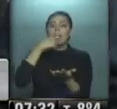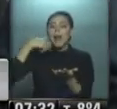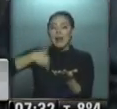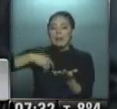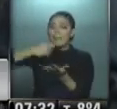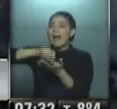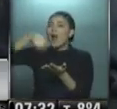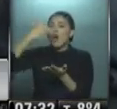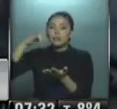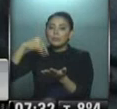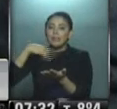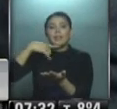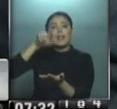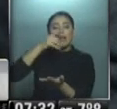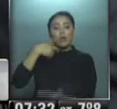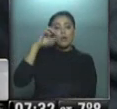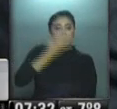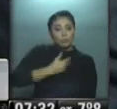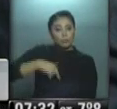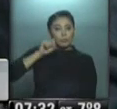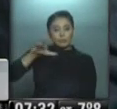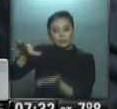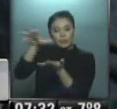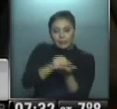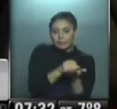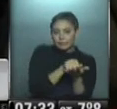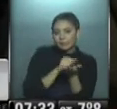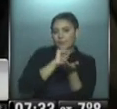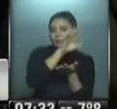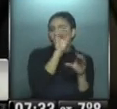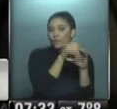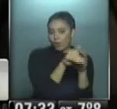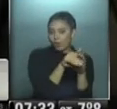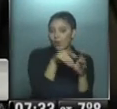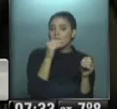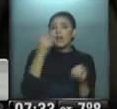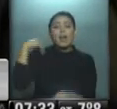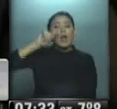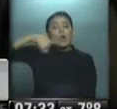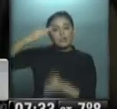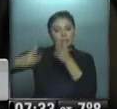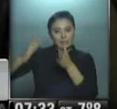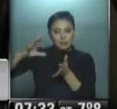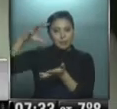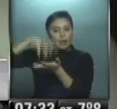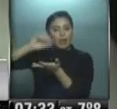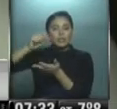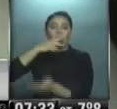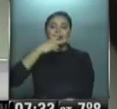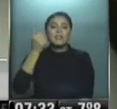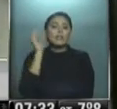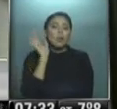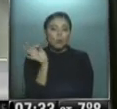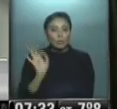entraron en el canje ese ese embargo fue ratificado por la corte de apelaciones de nueva york el 26 de octubre